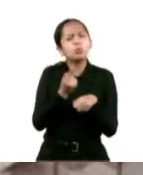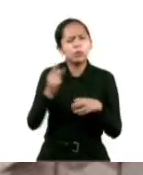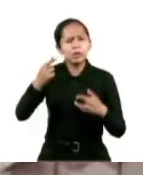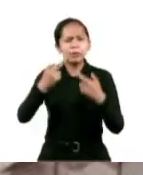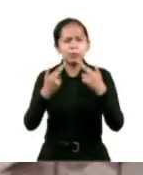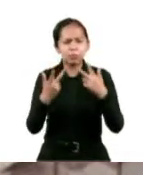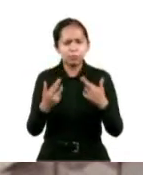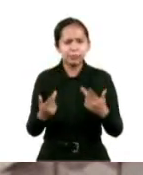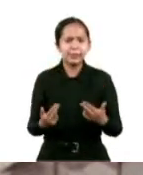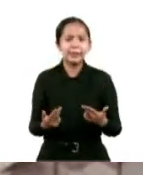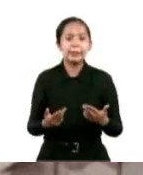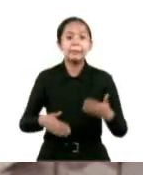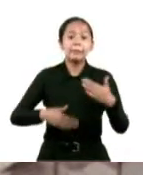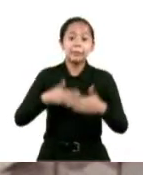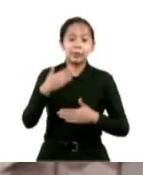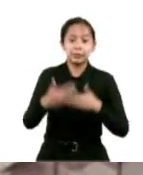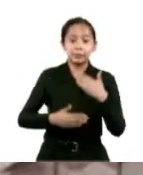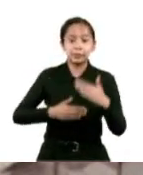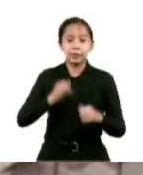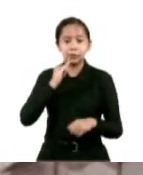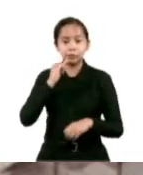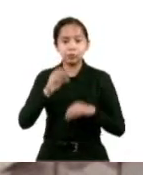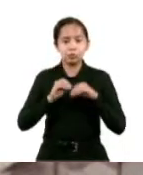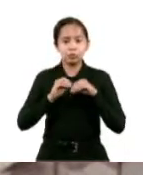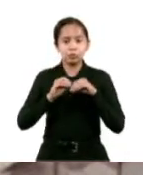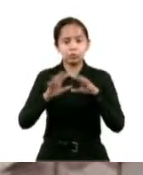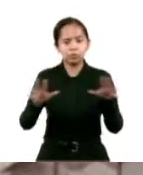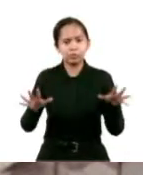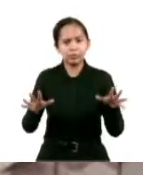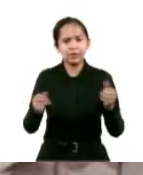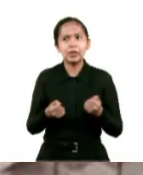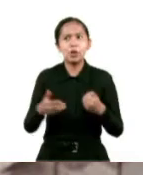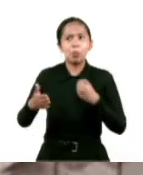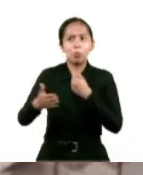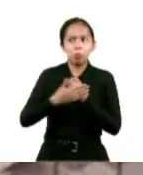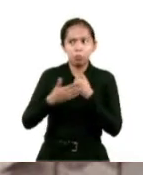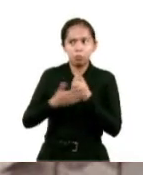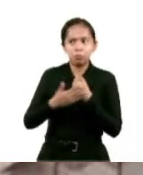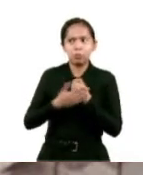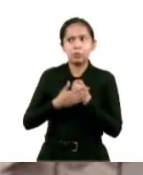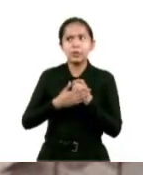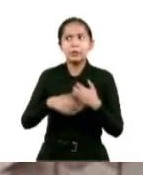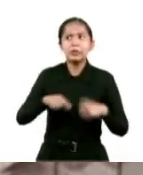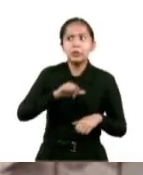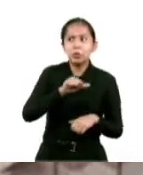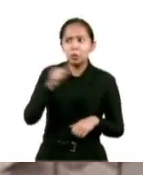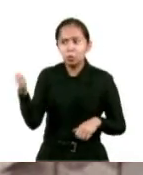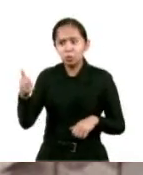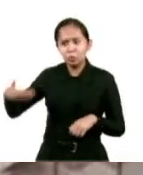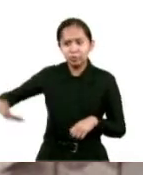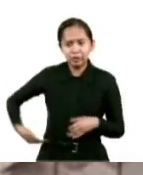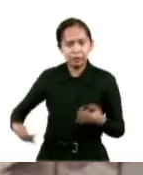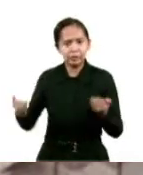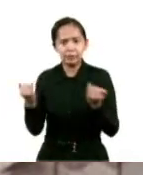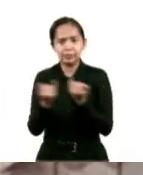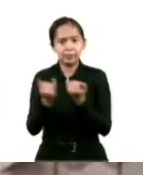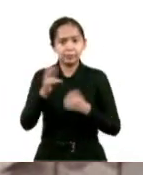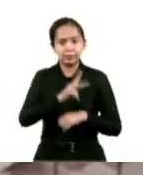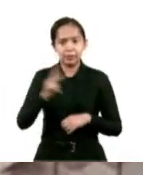con la información que evitara que un incidente igual o similar volviera a ocurrir en el